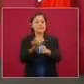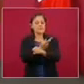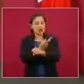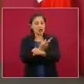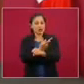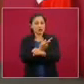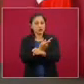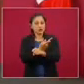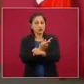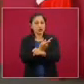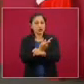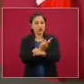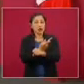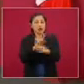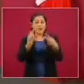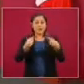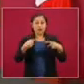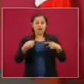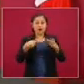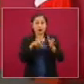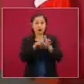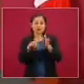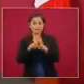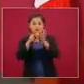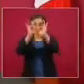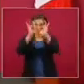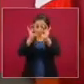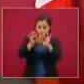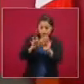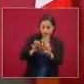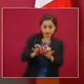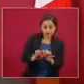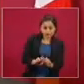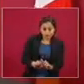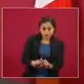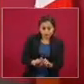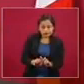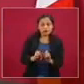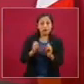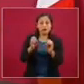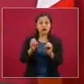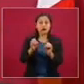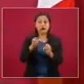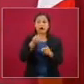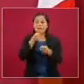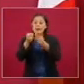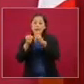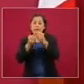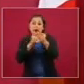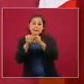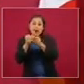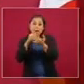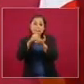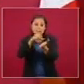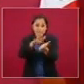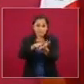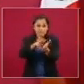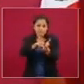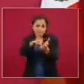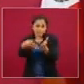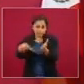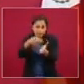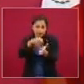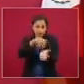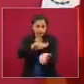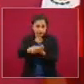de los columnistas y articulistas de los periódicos.